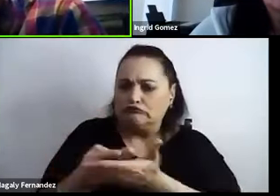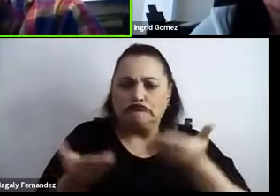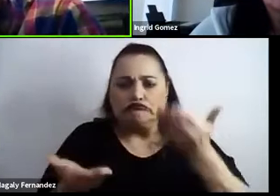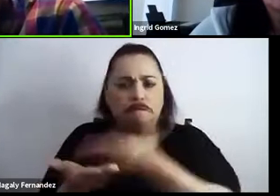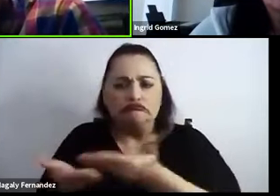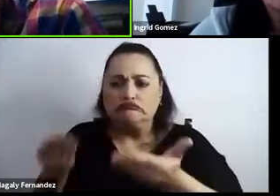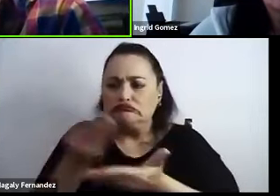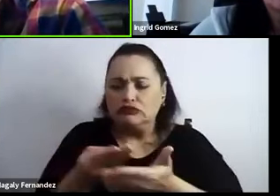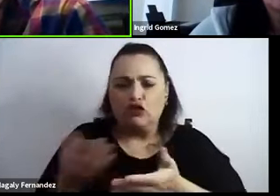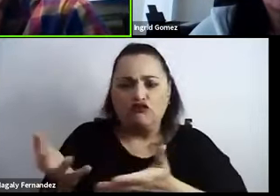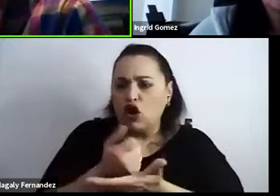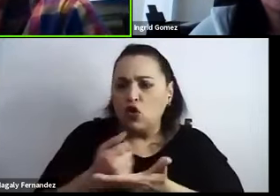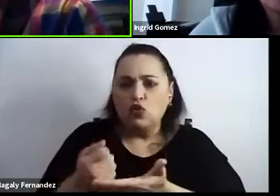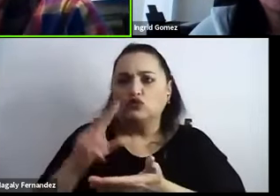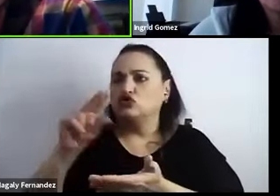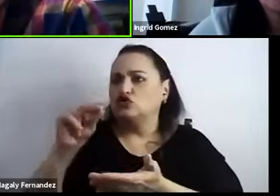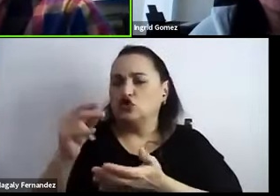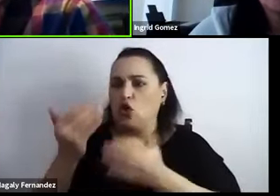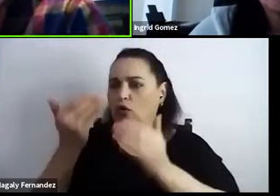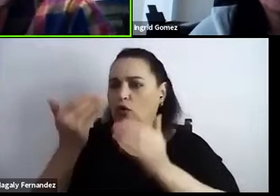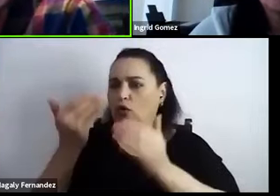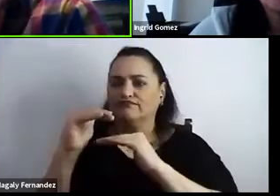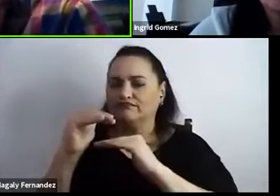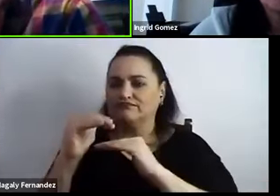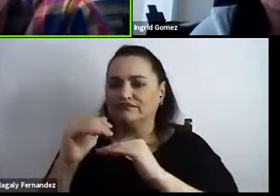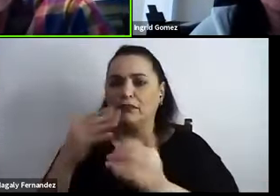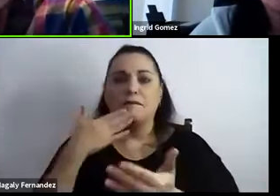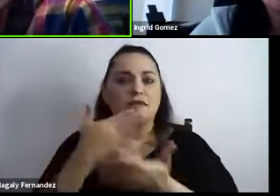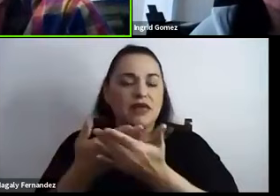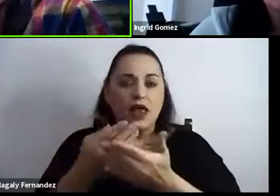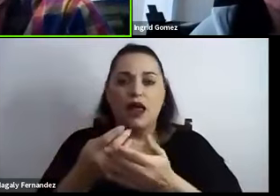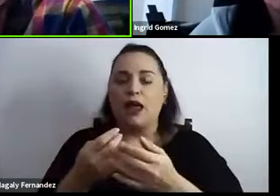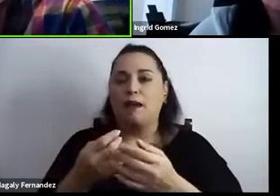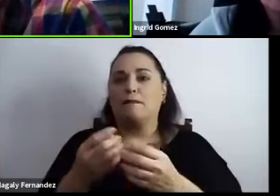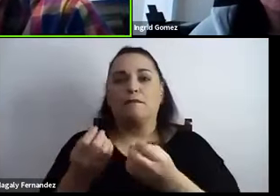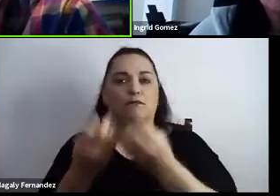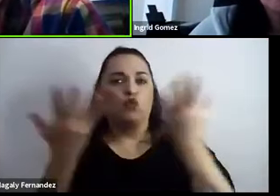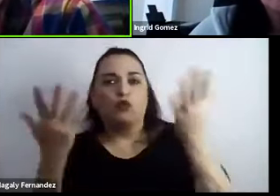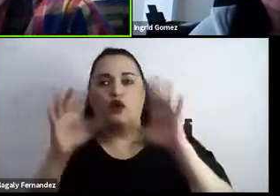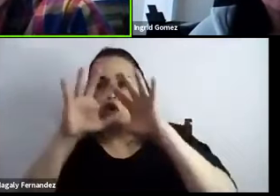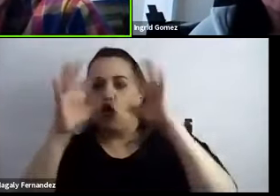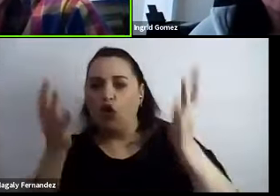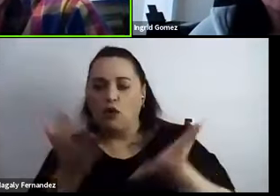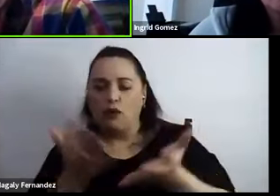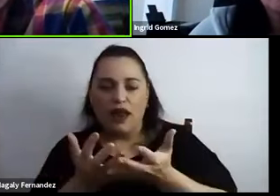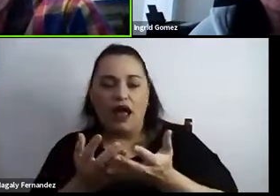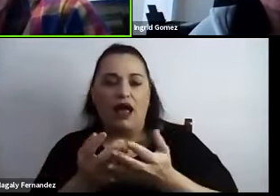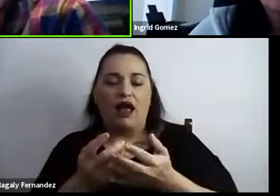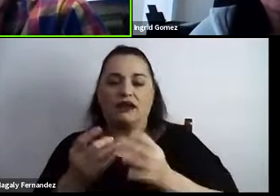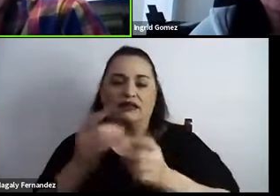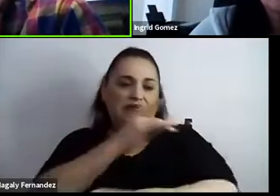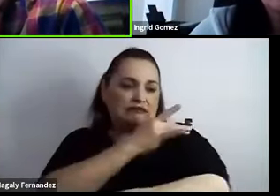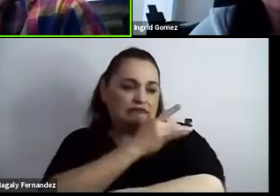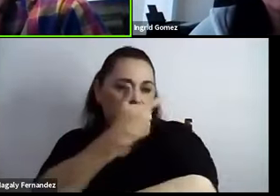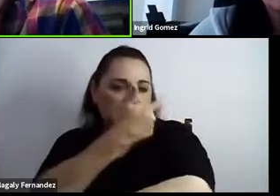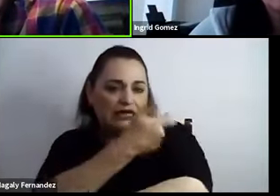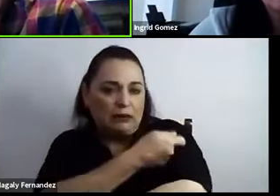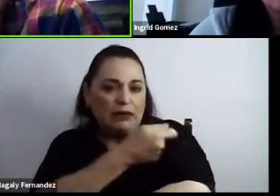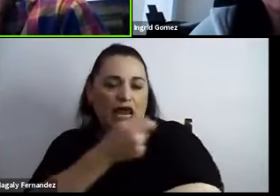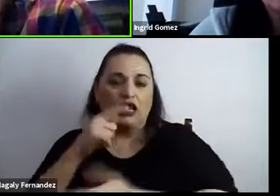y no mitigadores a un bien público global, que es un tratamiento, un diagnóstico, una vacuna que prevenga